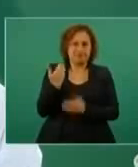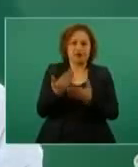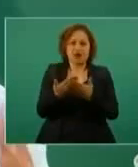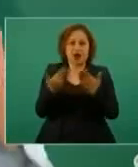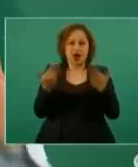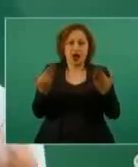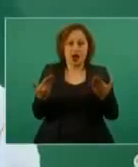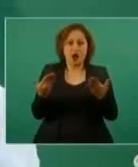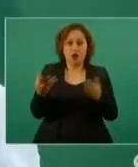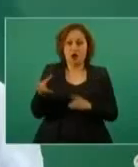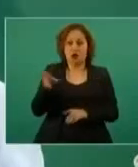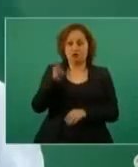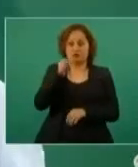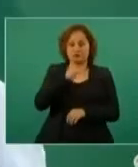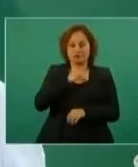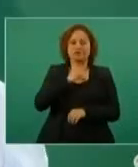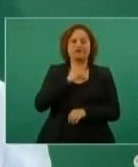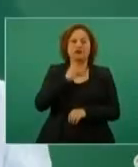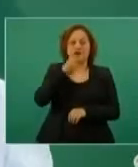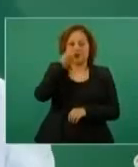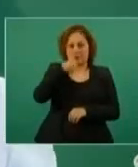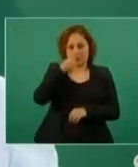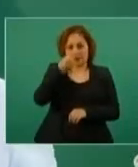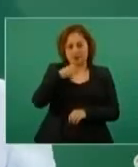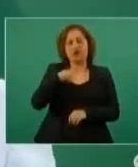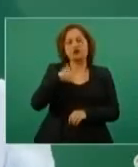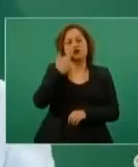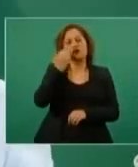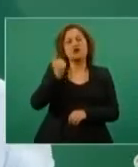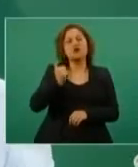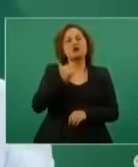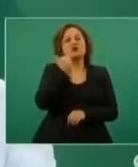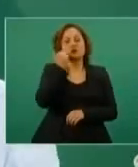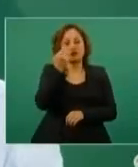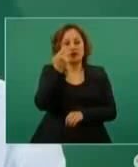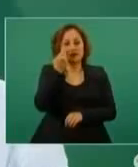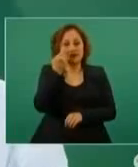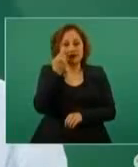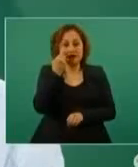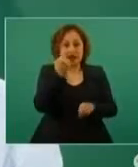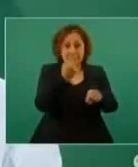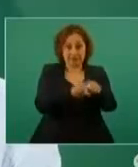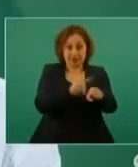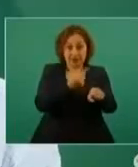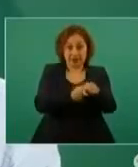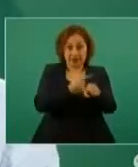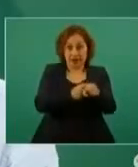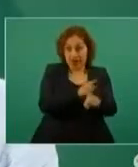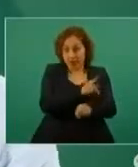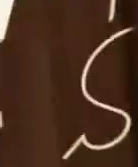fiebre amarilla, dengue y chikungunya. Necesito un close-up aquí, por favor.